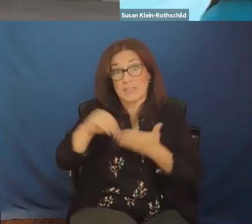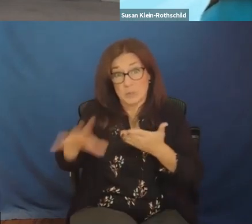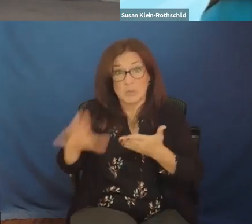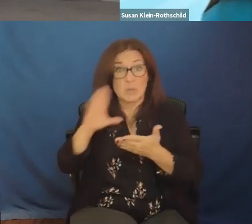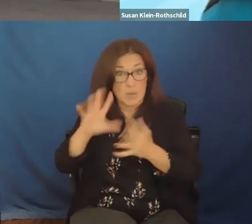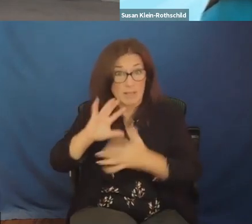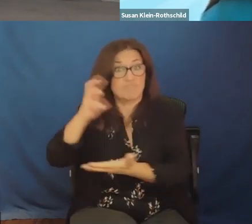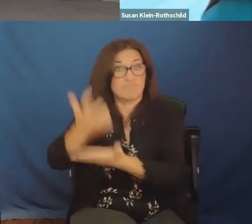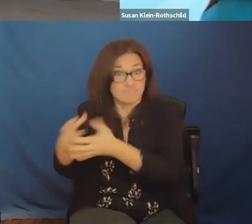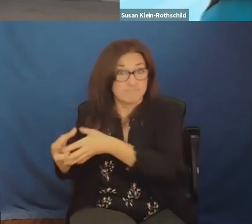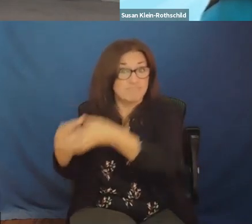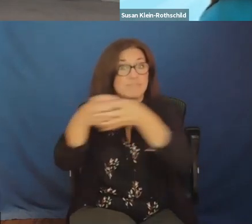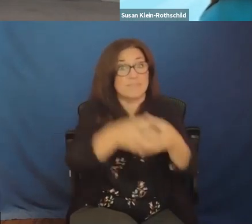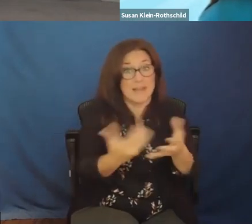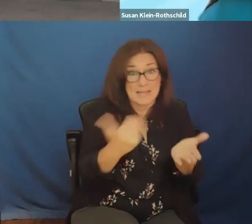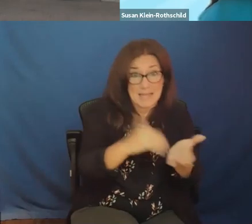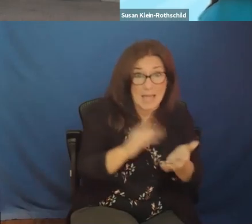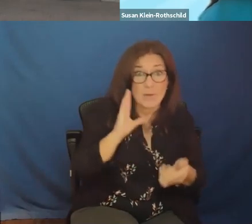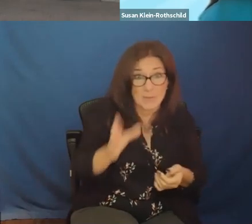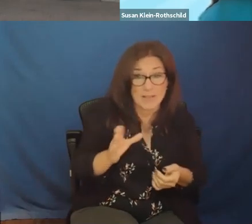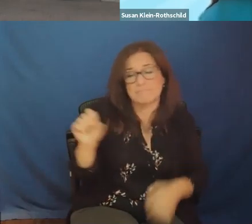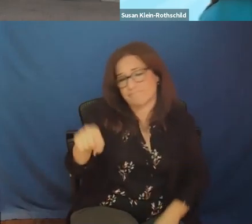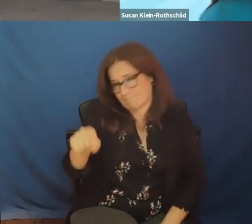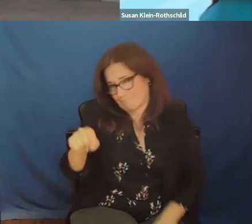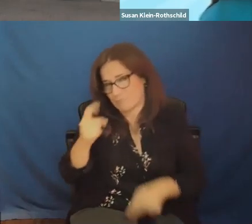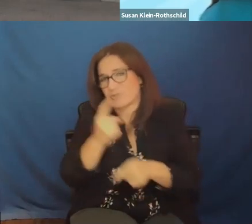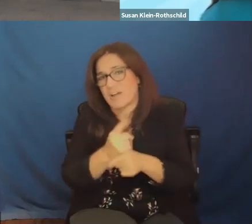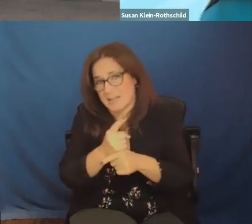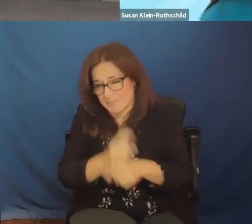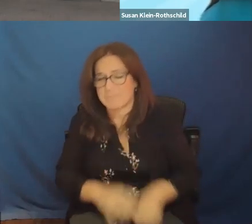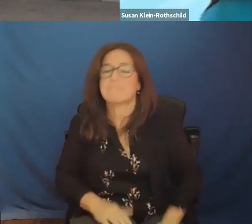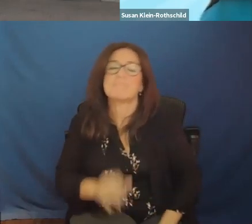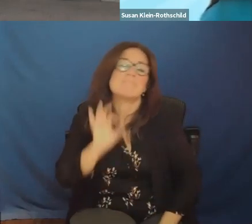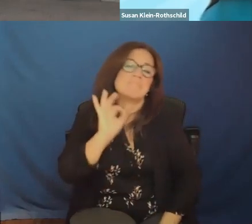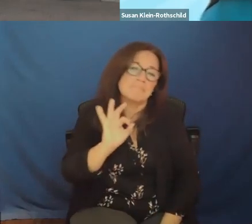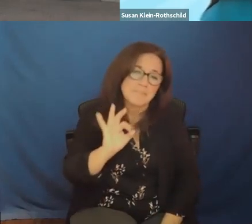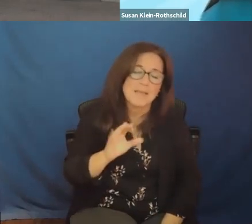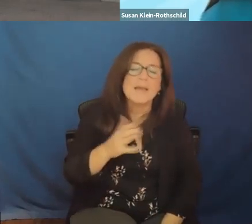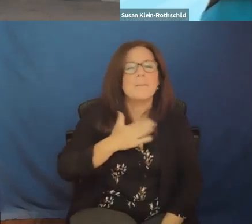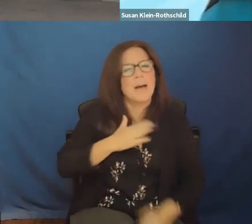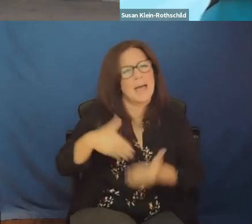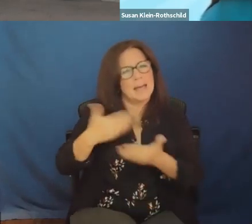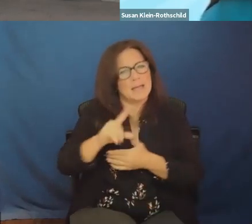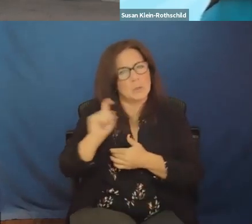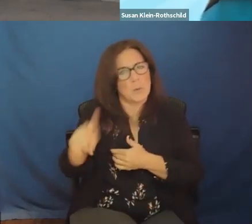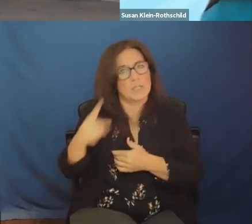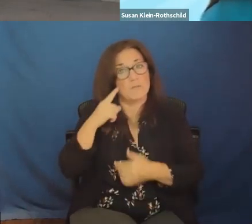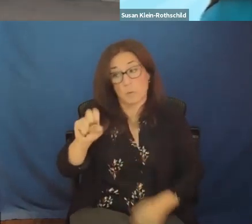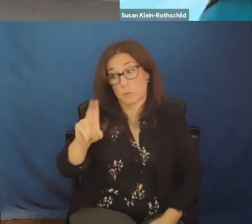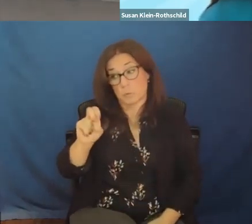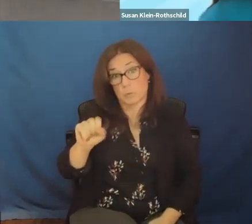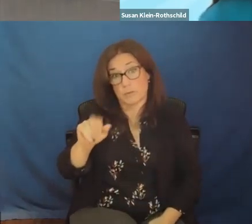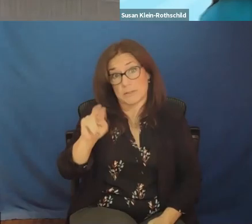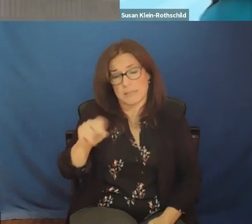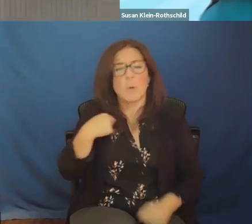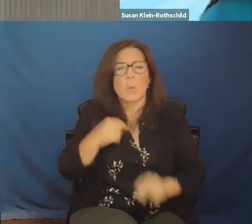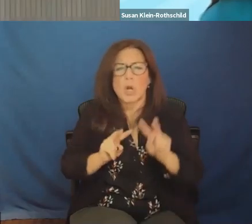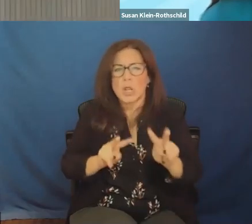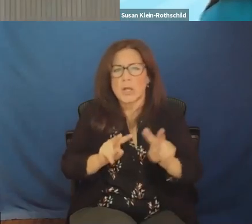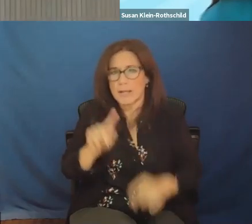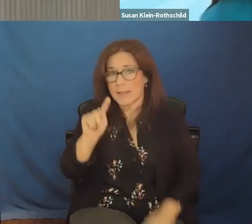vamos entonces van a estar haciendo excursiones más excursiones con los estudiantes para que se vacunen si ahora que estoy mirando los niveles